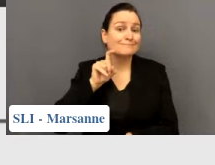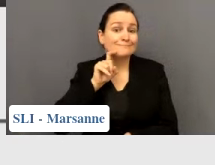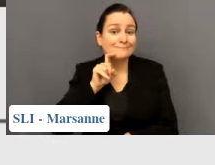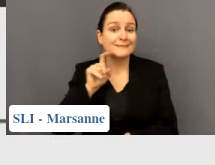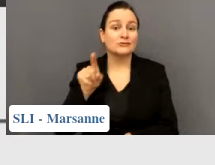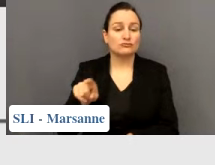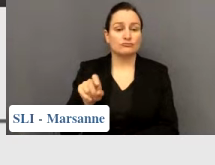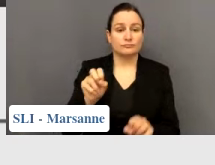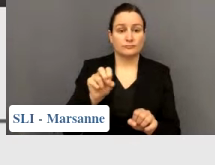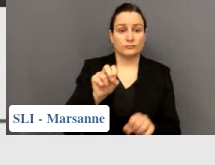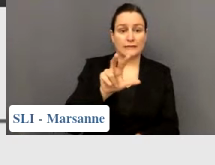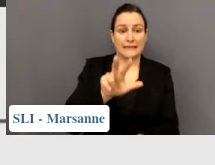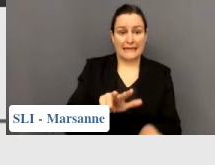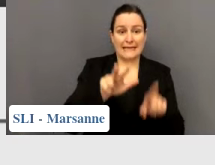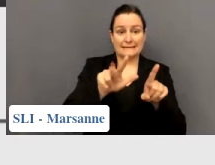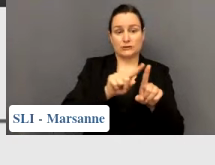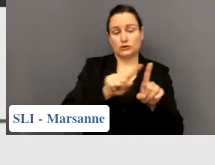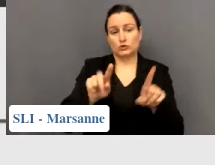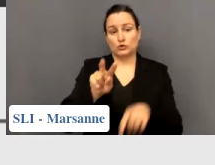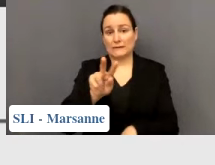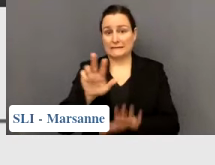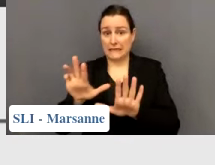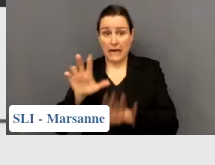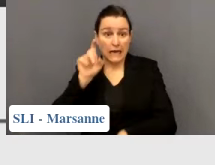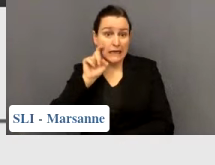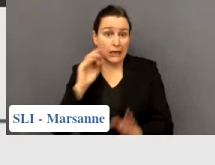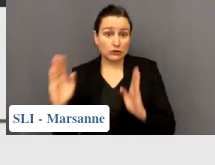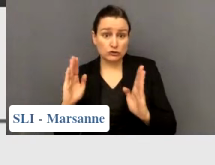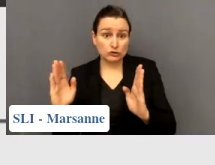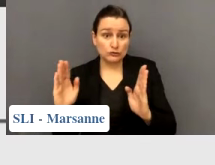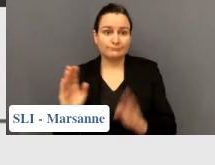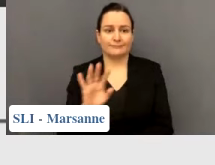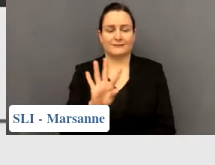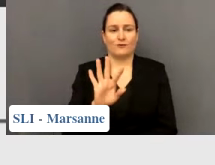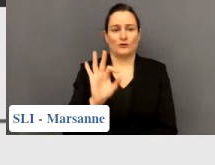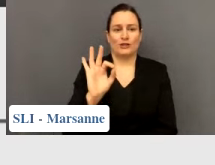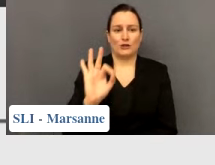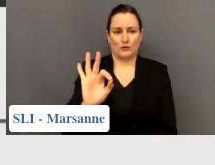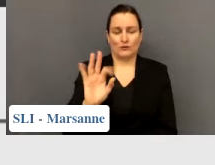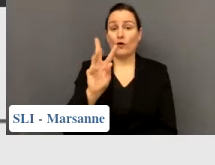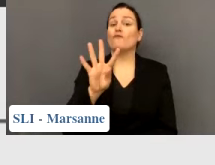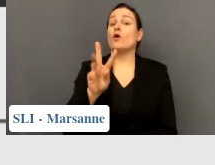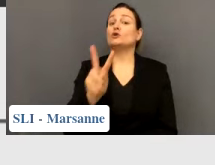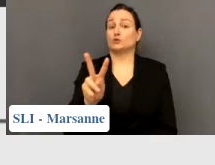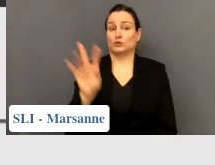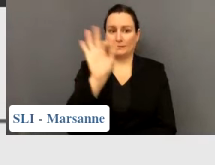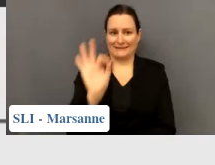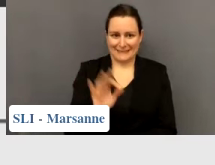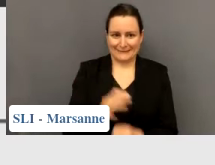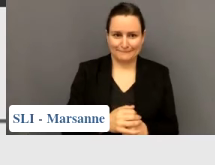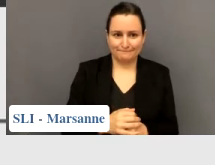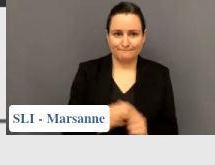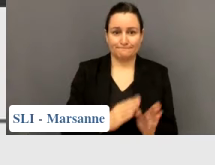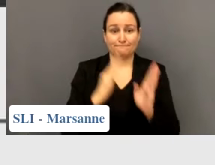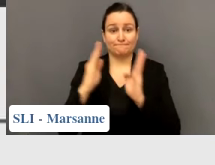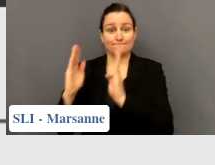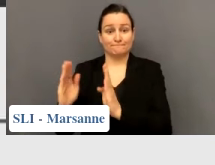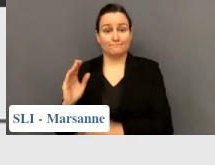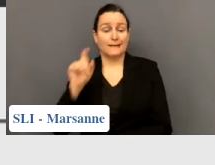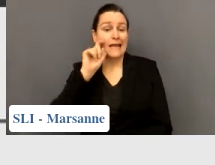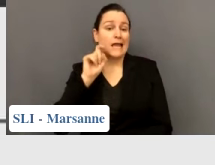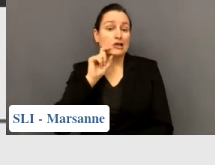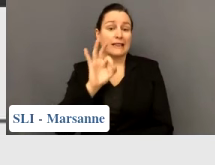mientras que el 14% tiene entre 45 y 64 años. El 95% de las personas